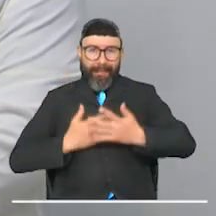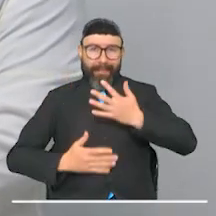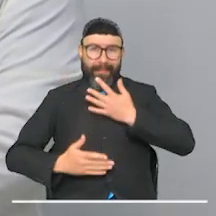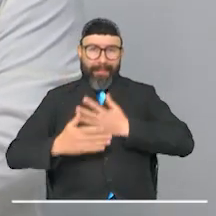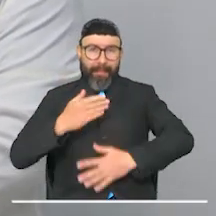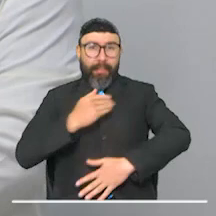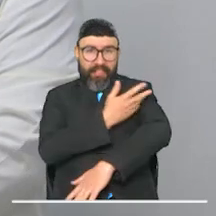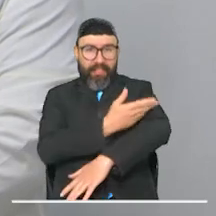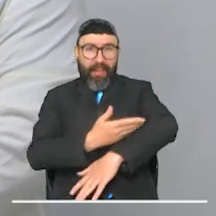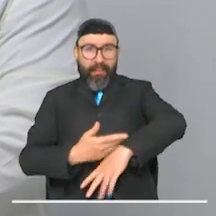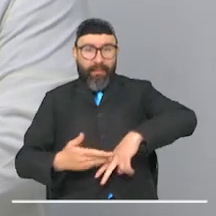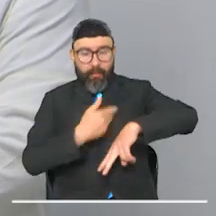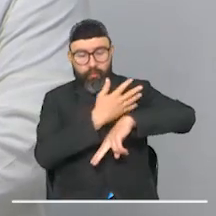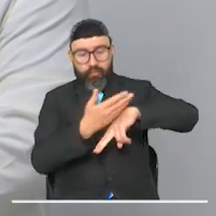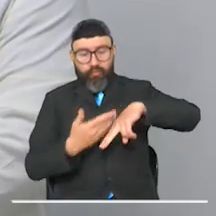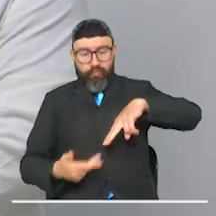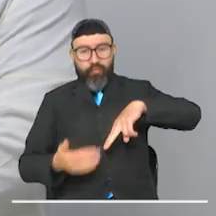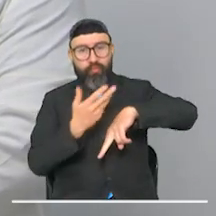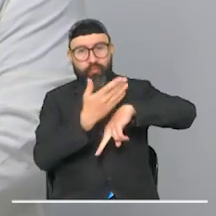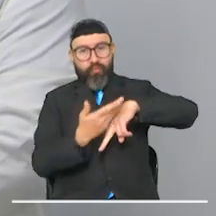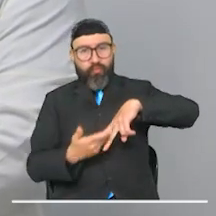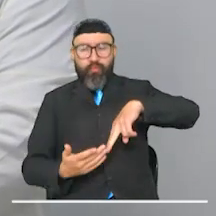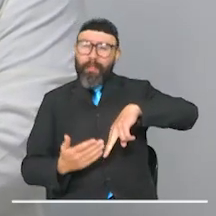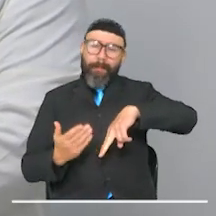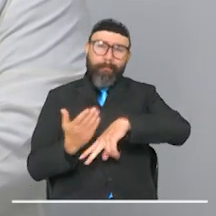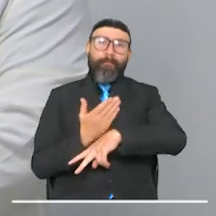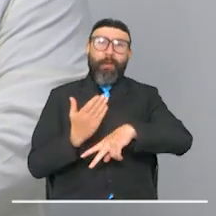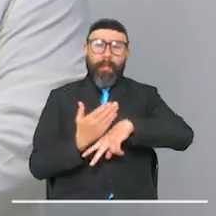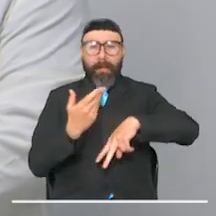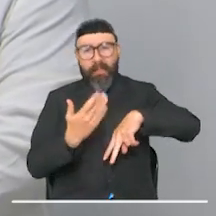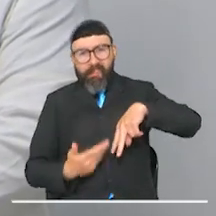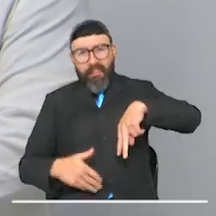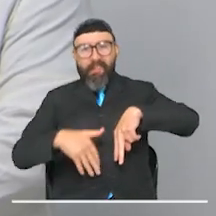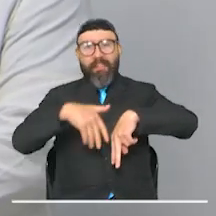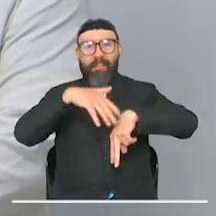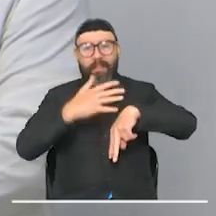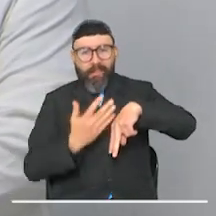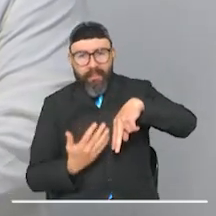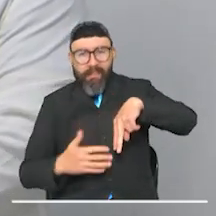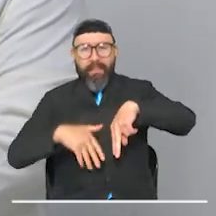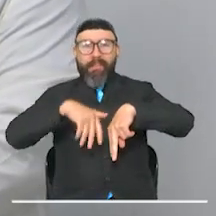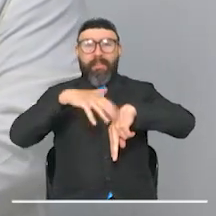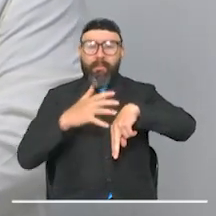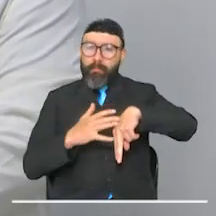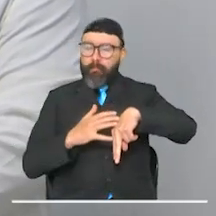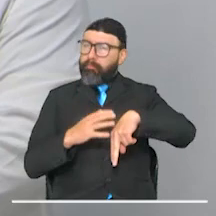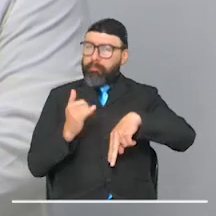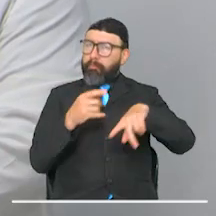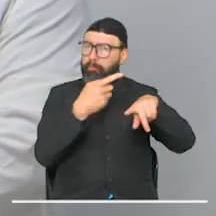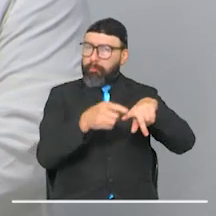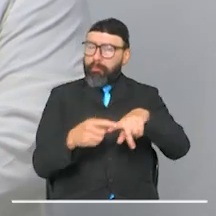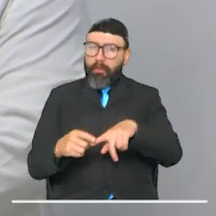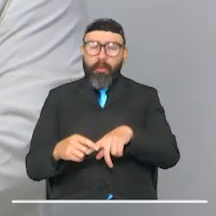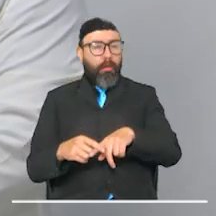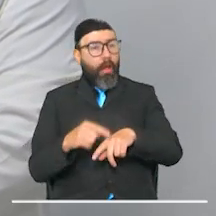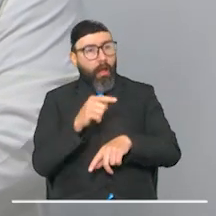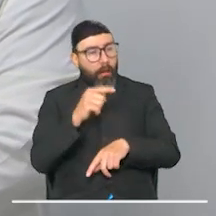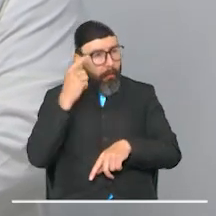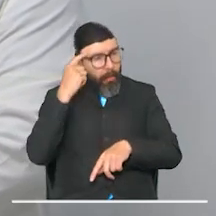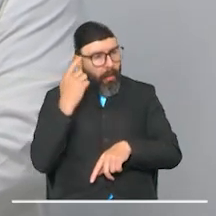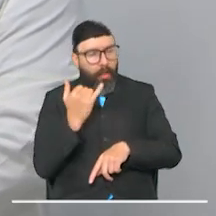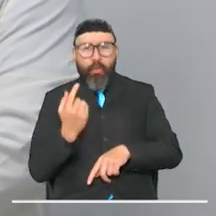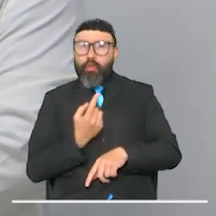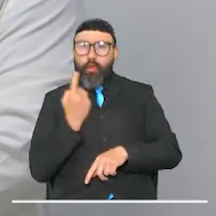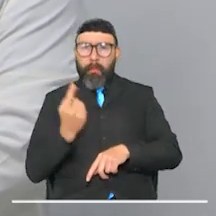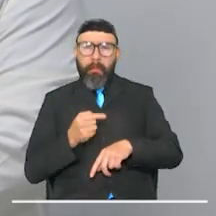en el sistema circulatorio cuando hablamos del sistema vascular hay varios componentes porque siempre pensamos solo como